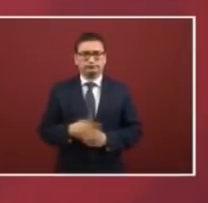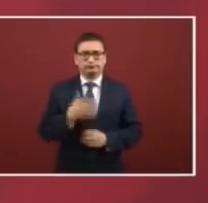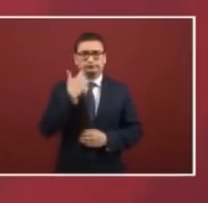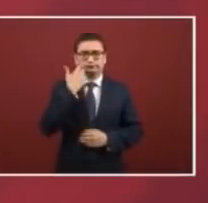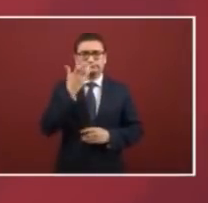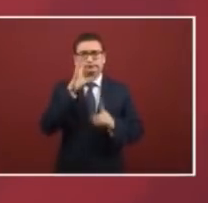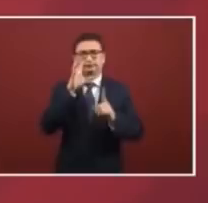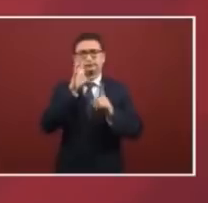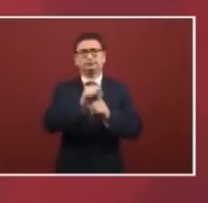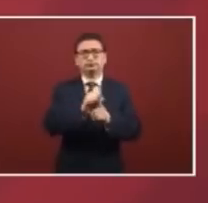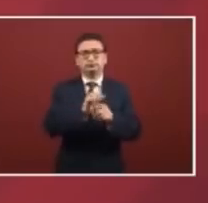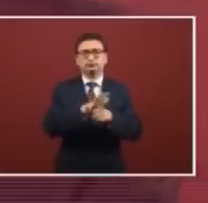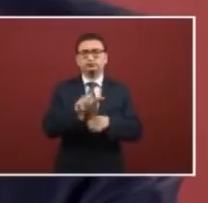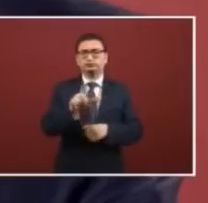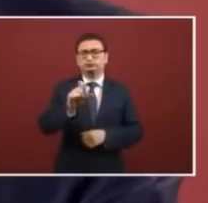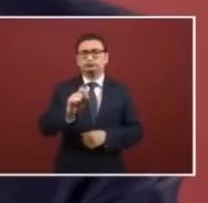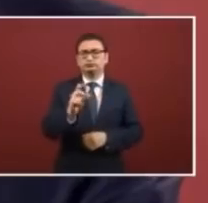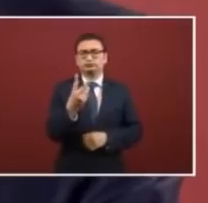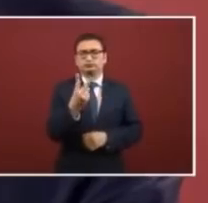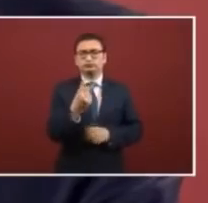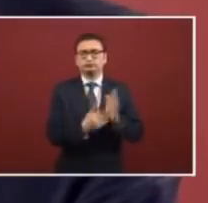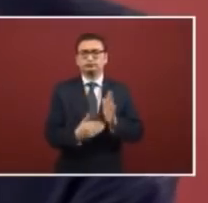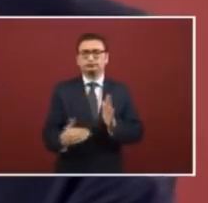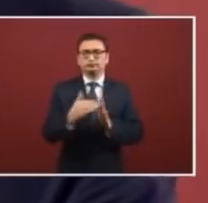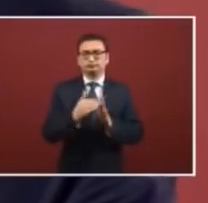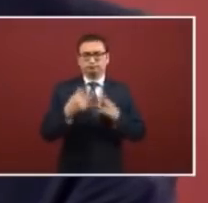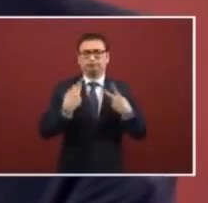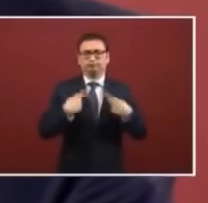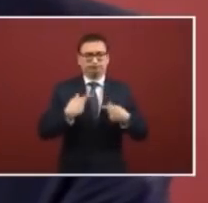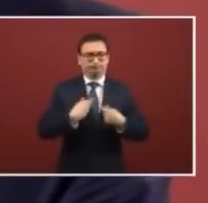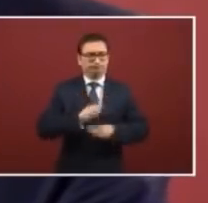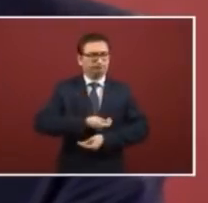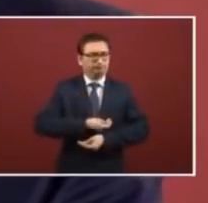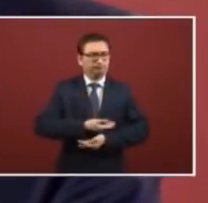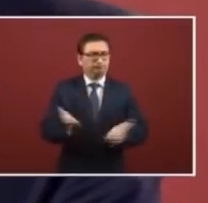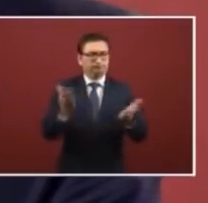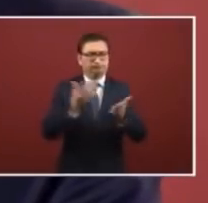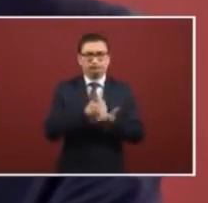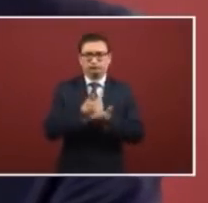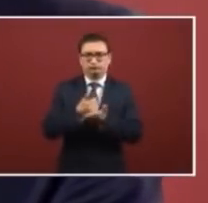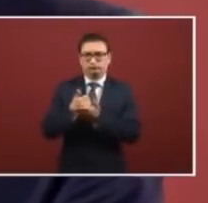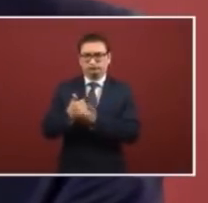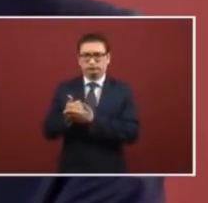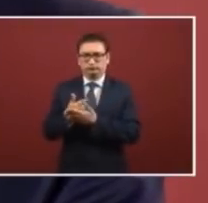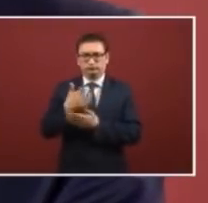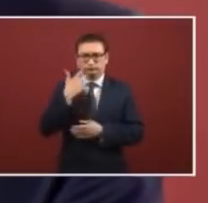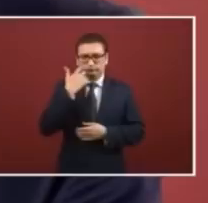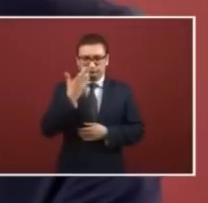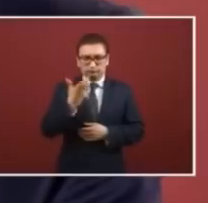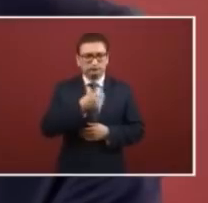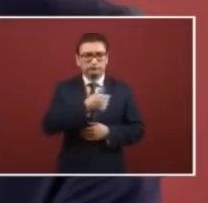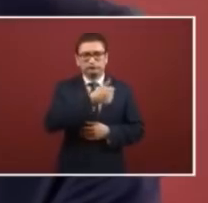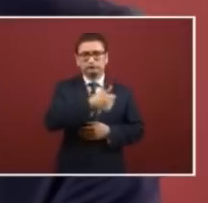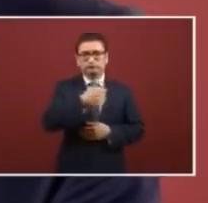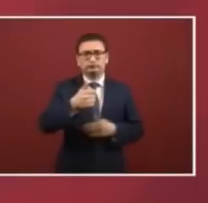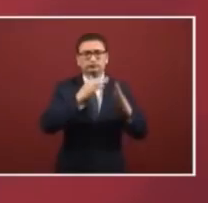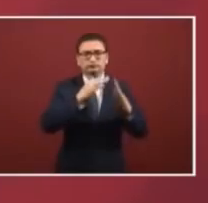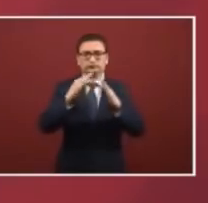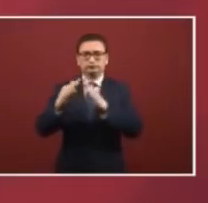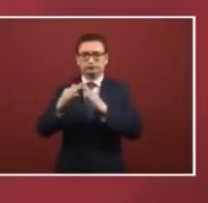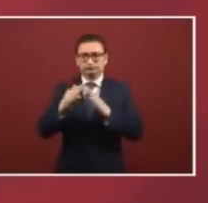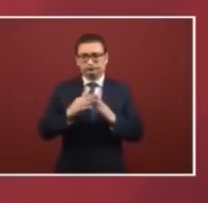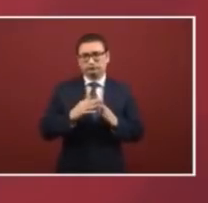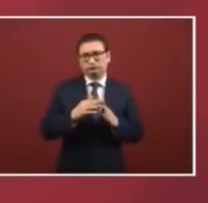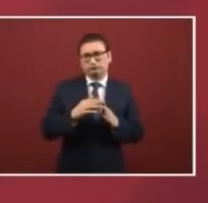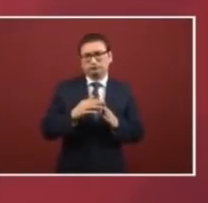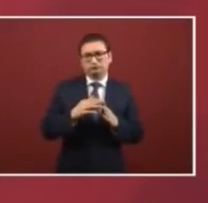22 millones. El propósito es que, cuando menos en cada domicilio del país, digo, de cada